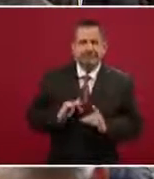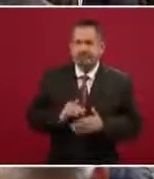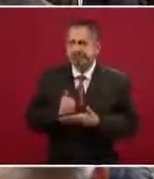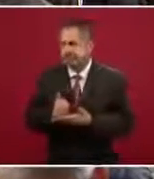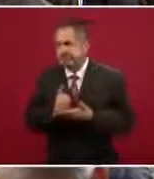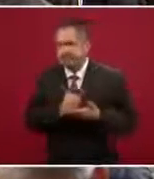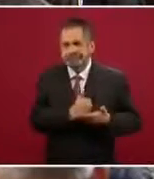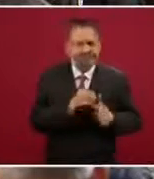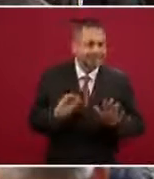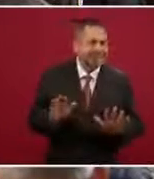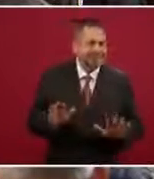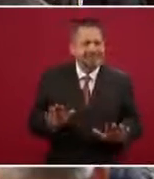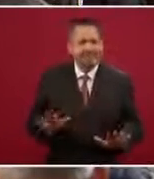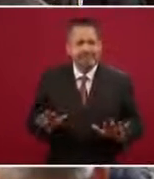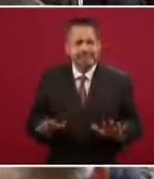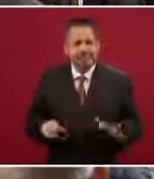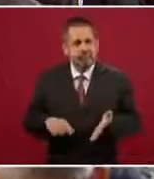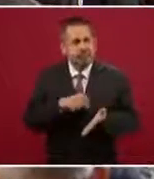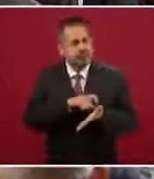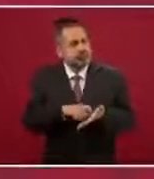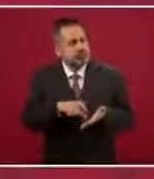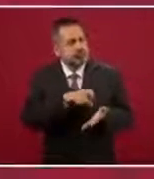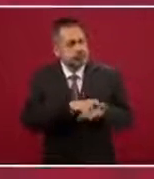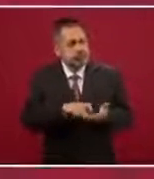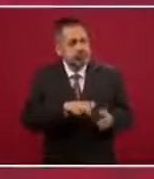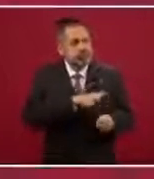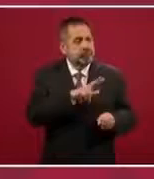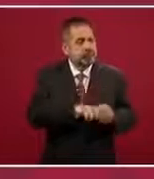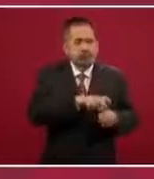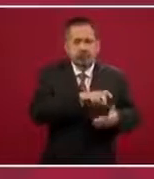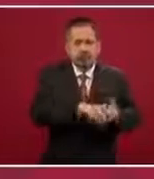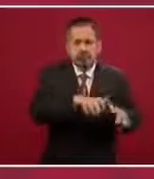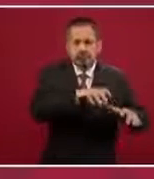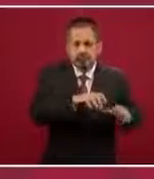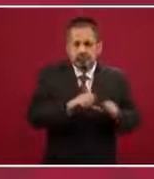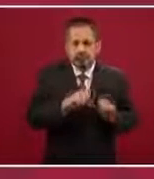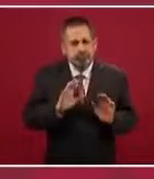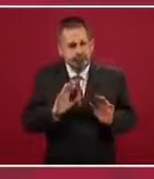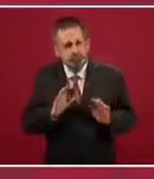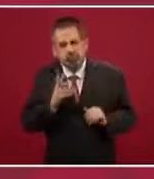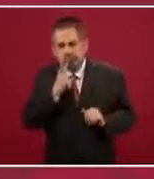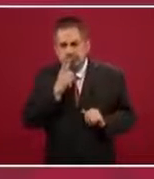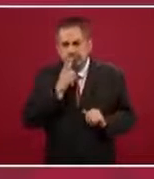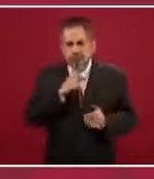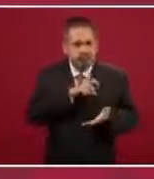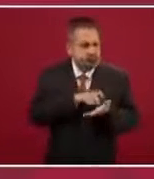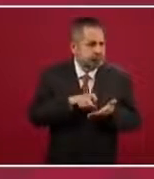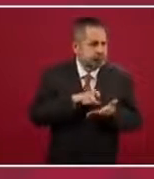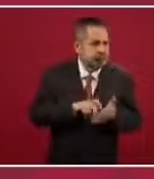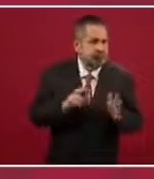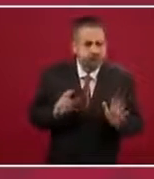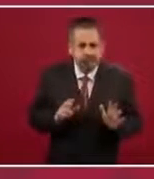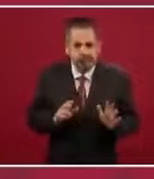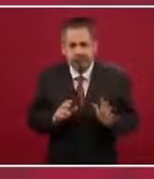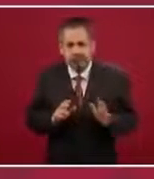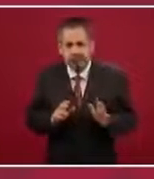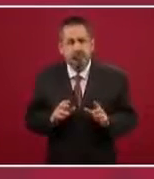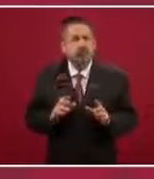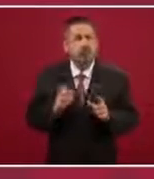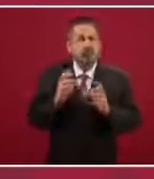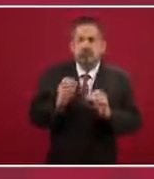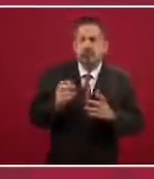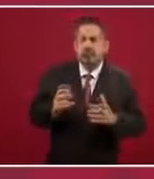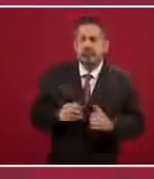ayudarnos a consumir lo que necesitamos o cómo lo